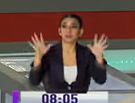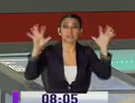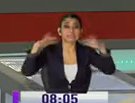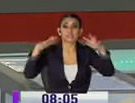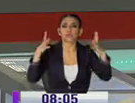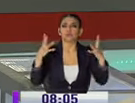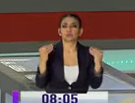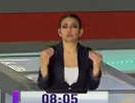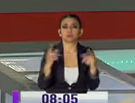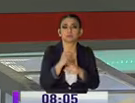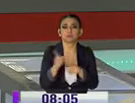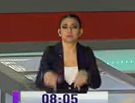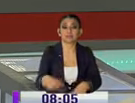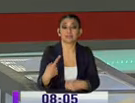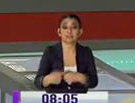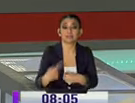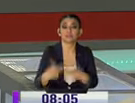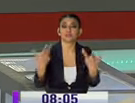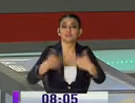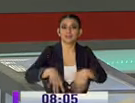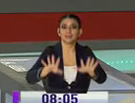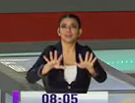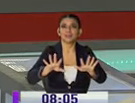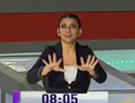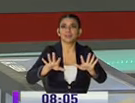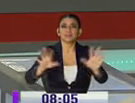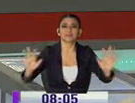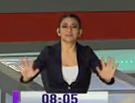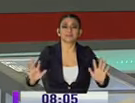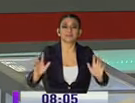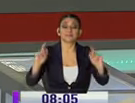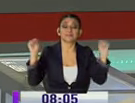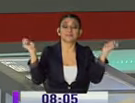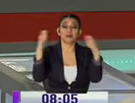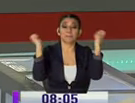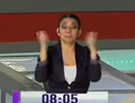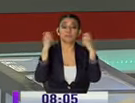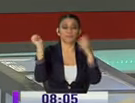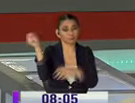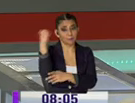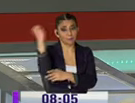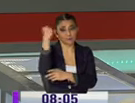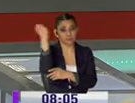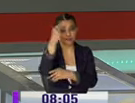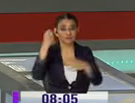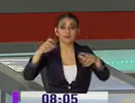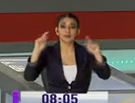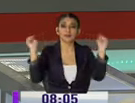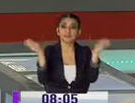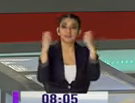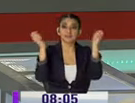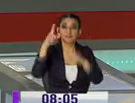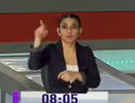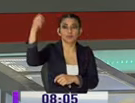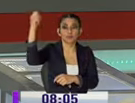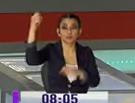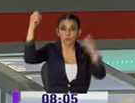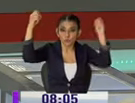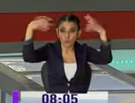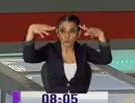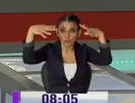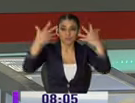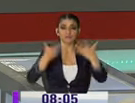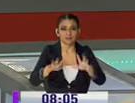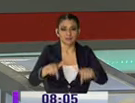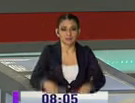teníamos, porque para Quito regresa la famosa fiesta, esto que era extraordinario, la fiesta de la luz